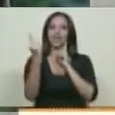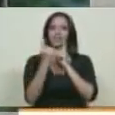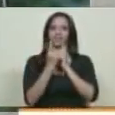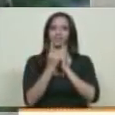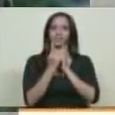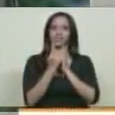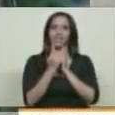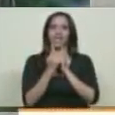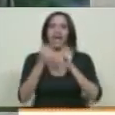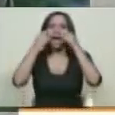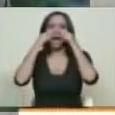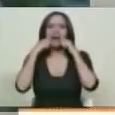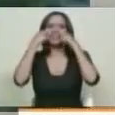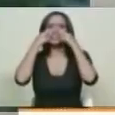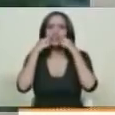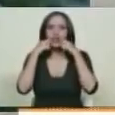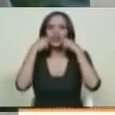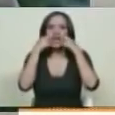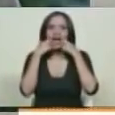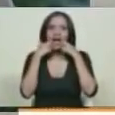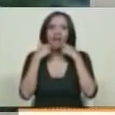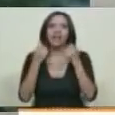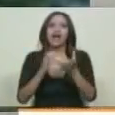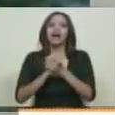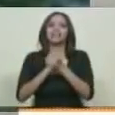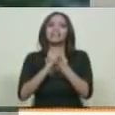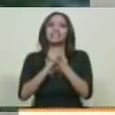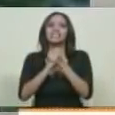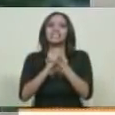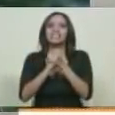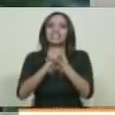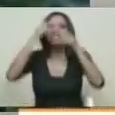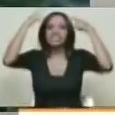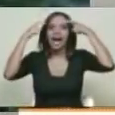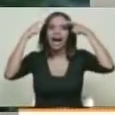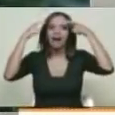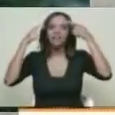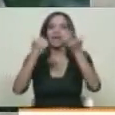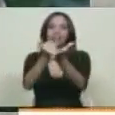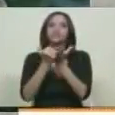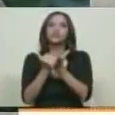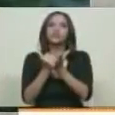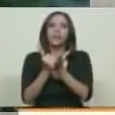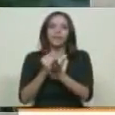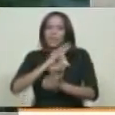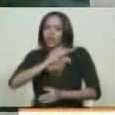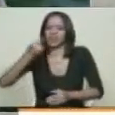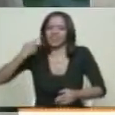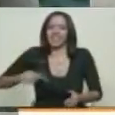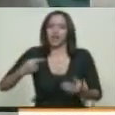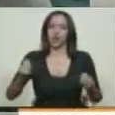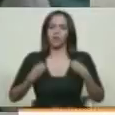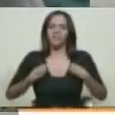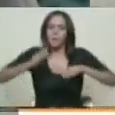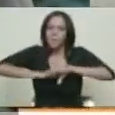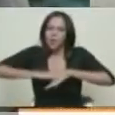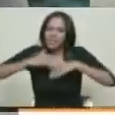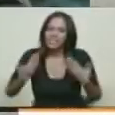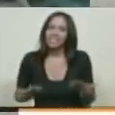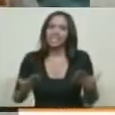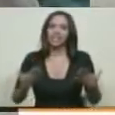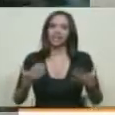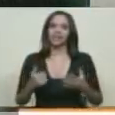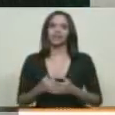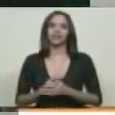hermana, a llorar y a aferrarse a mi mano? Chávez, ayúdame, que no tengo cómo vivir. ¿Por qué?